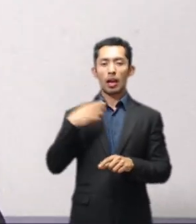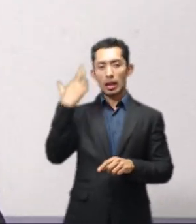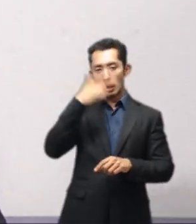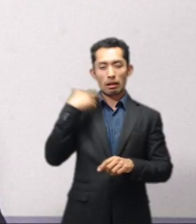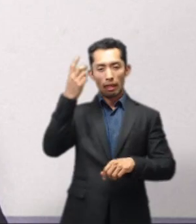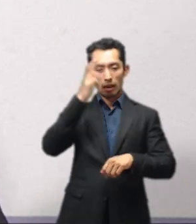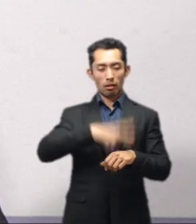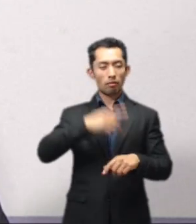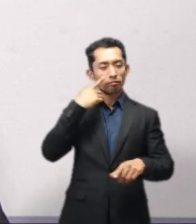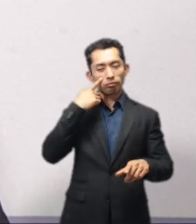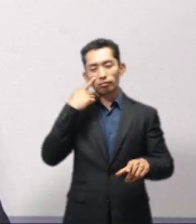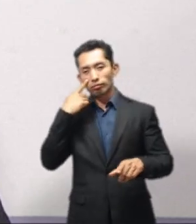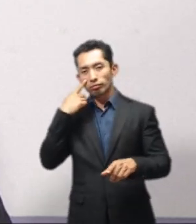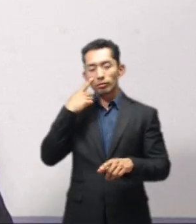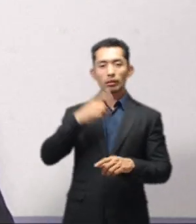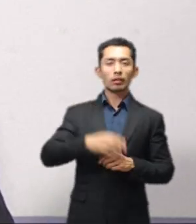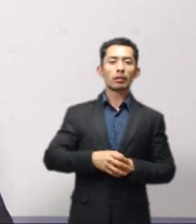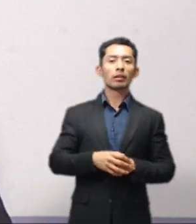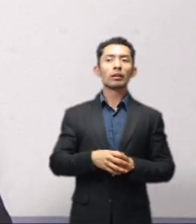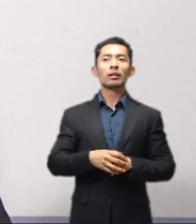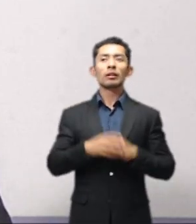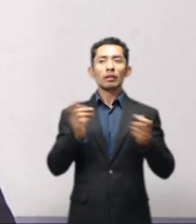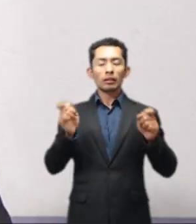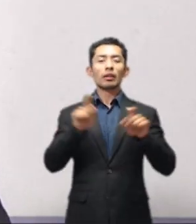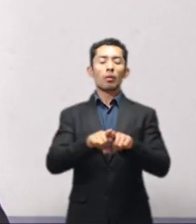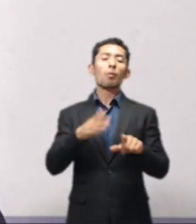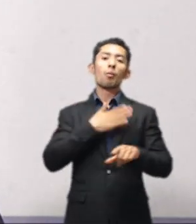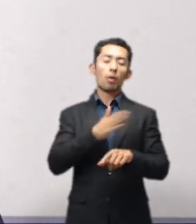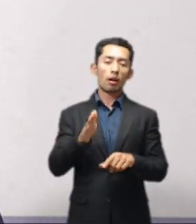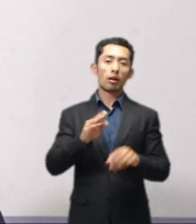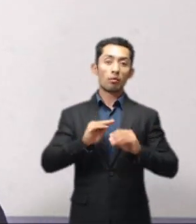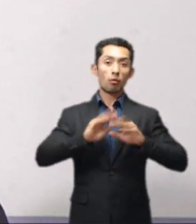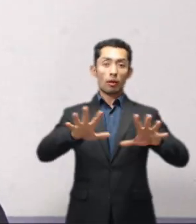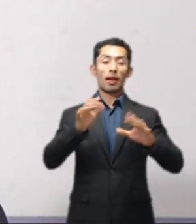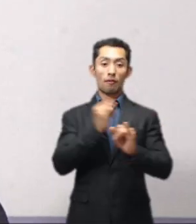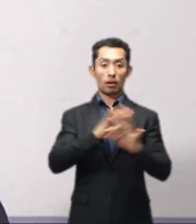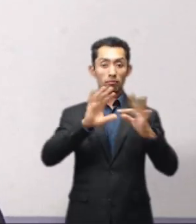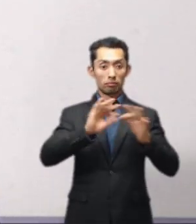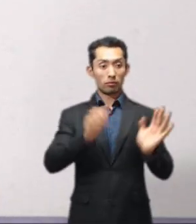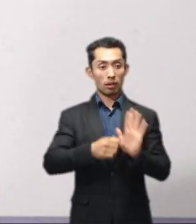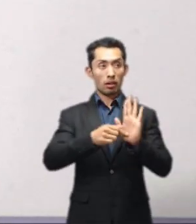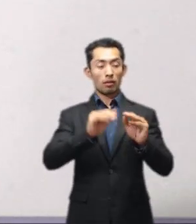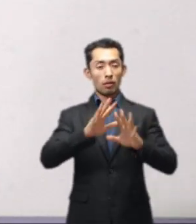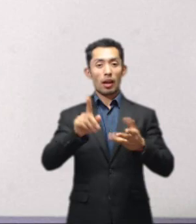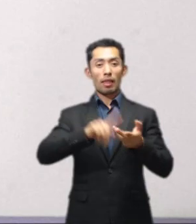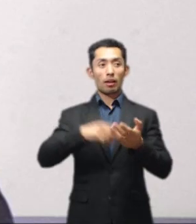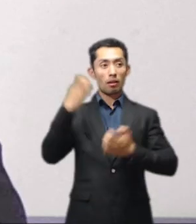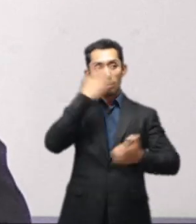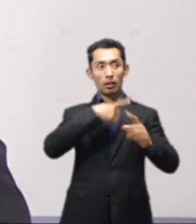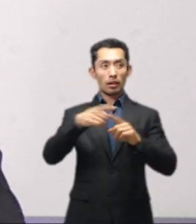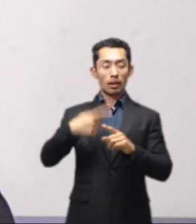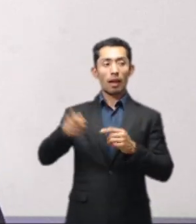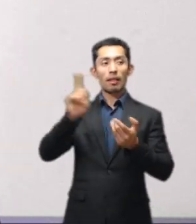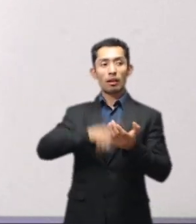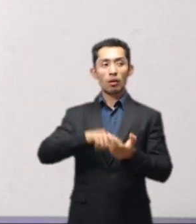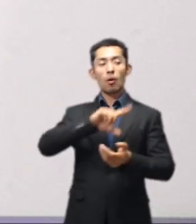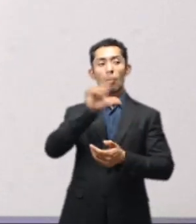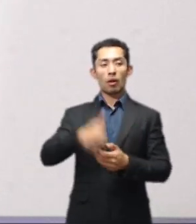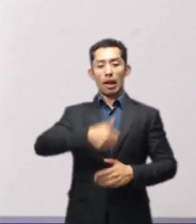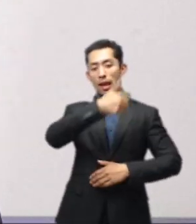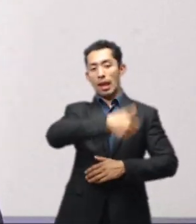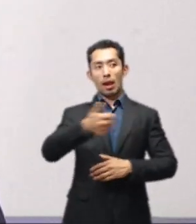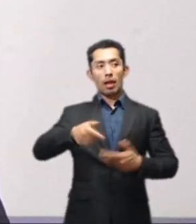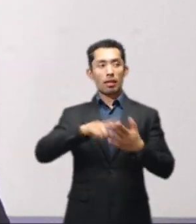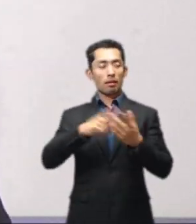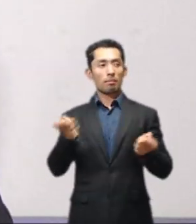las direcciones también bueno haciendo pública esta información y esta evaluación eh resultante de cada una de